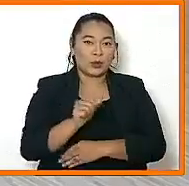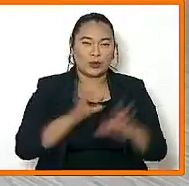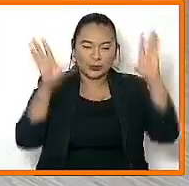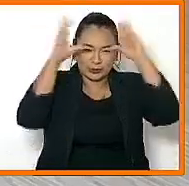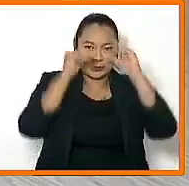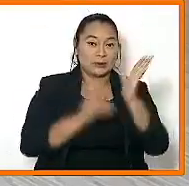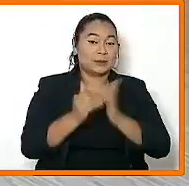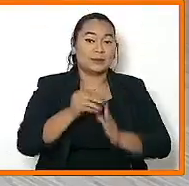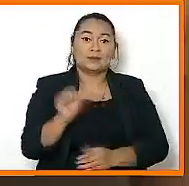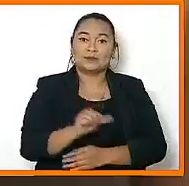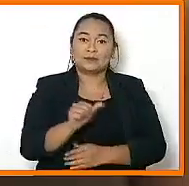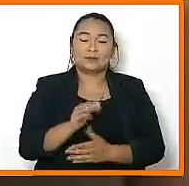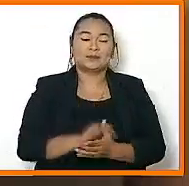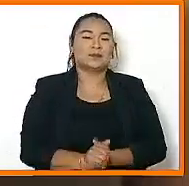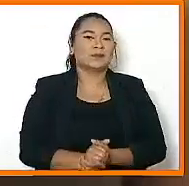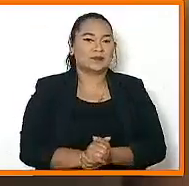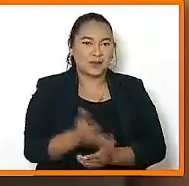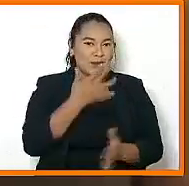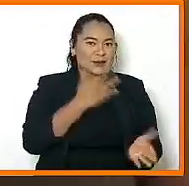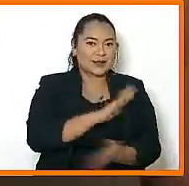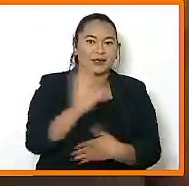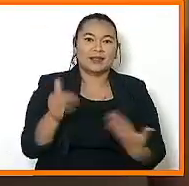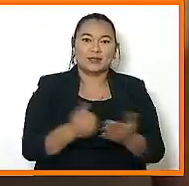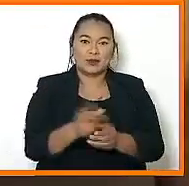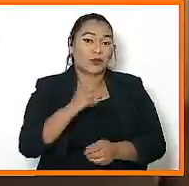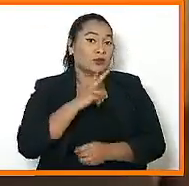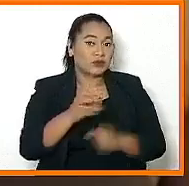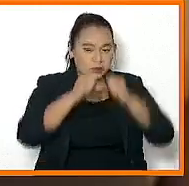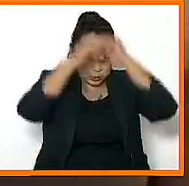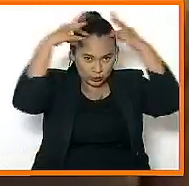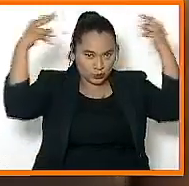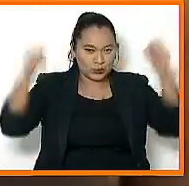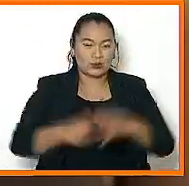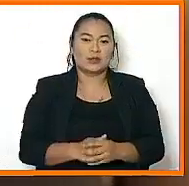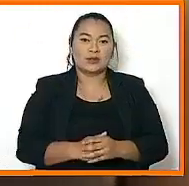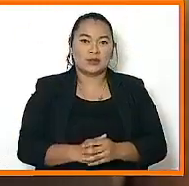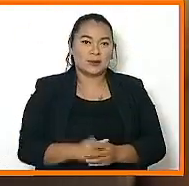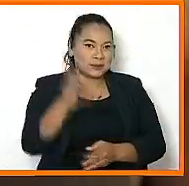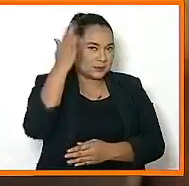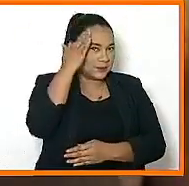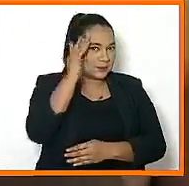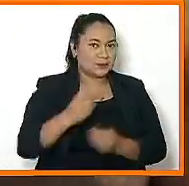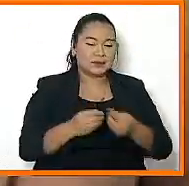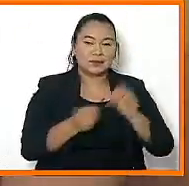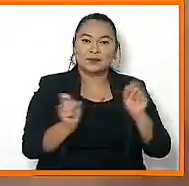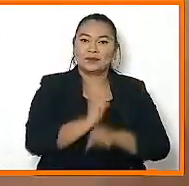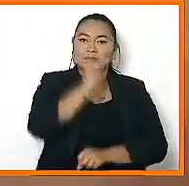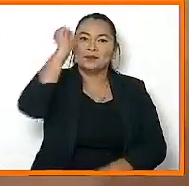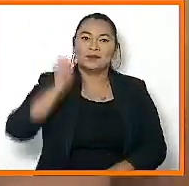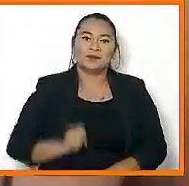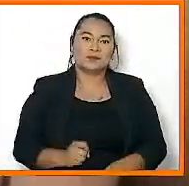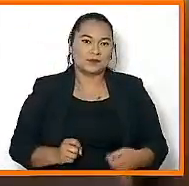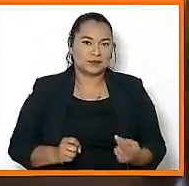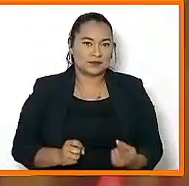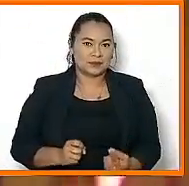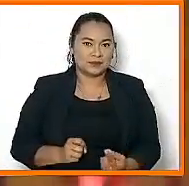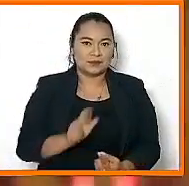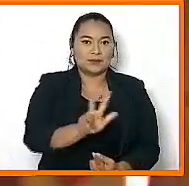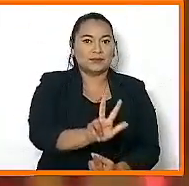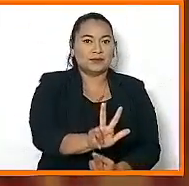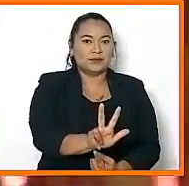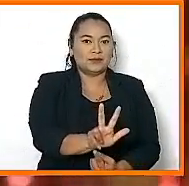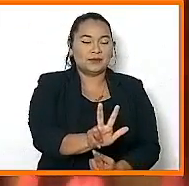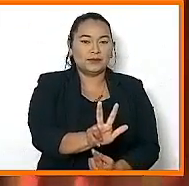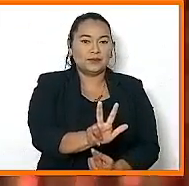día de hoy. Suerte y espero que cada uno de tus sueños se haga realidad. Viene tu primer dígito para diaria. 3.